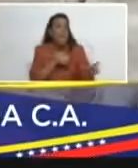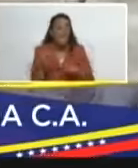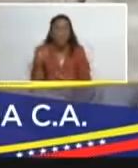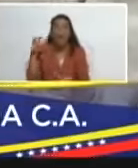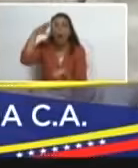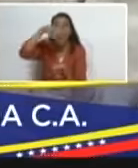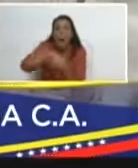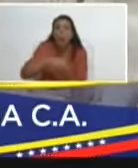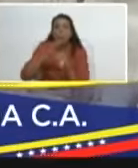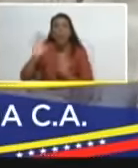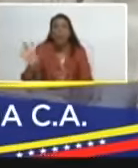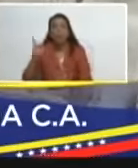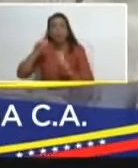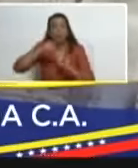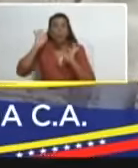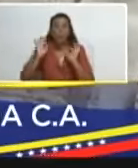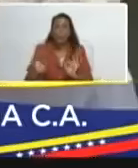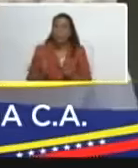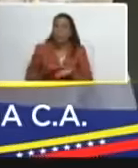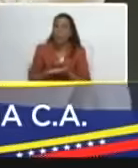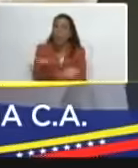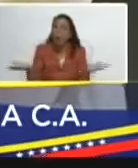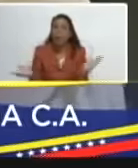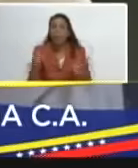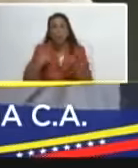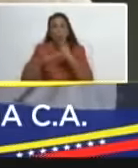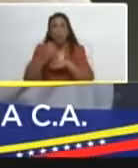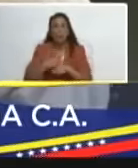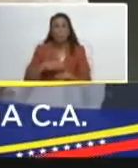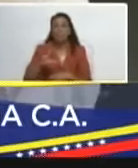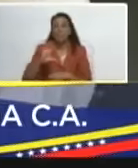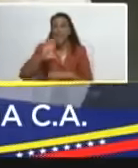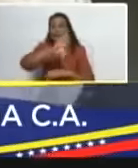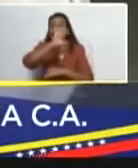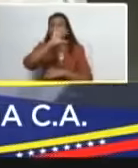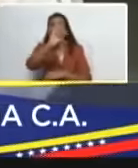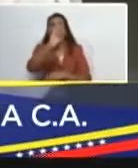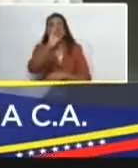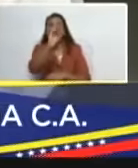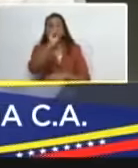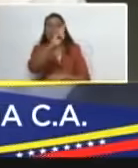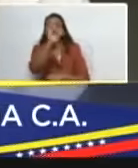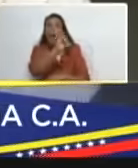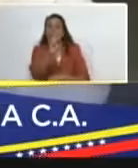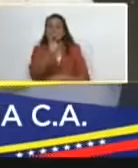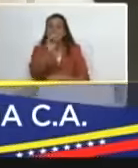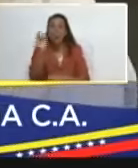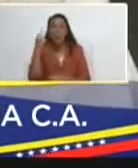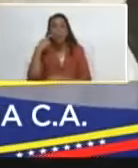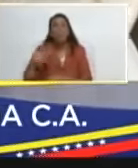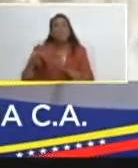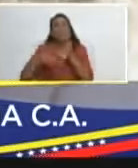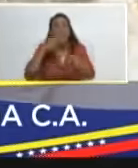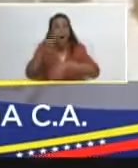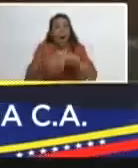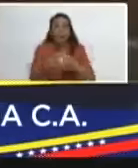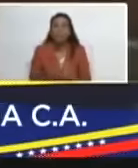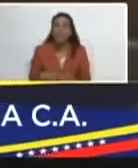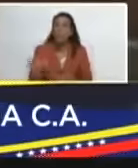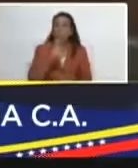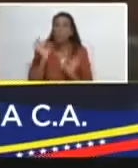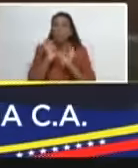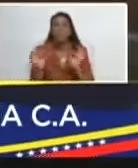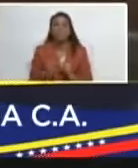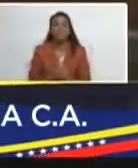anclado al punto de que nos encontramos en la Cámara de Comercio de Curazao y también aquí en Ciudad Guayana, formando parte, buscando